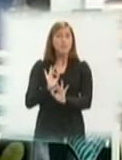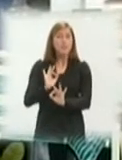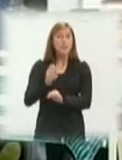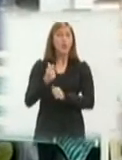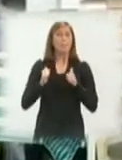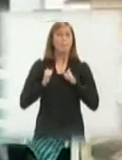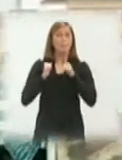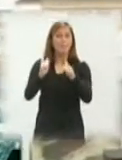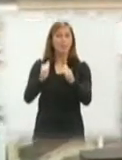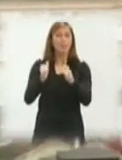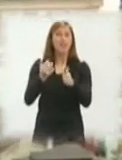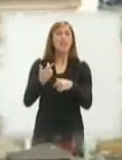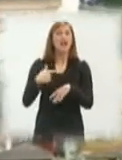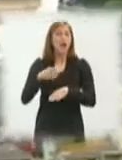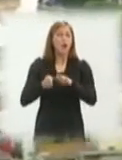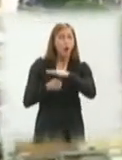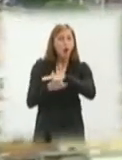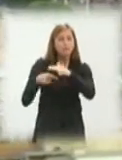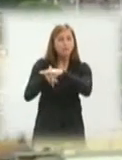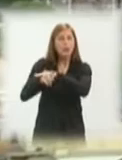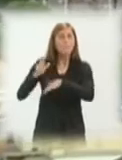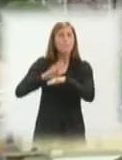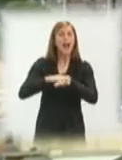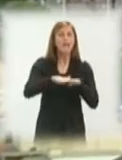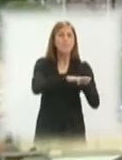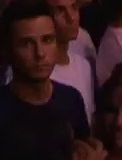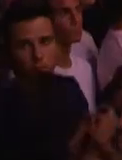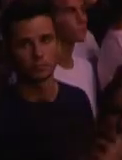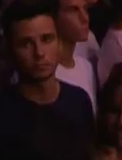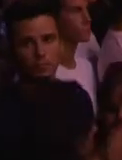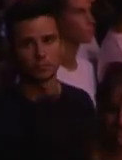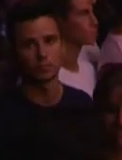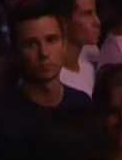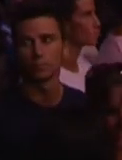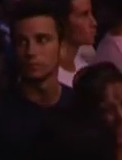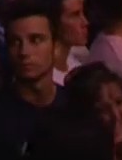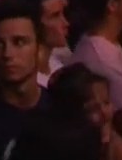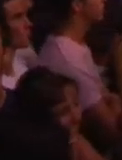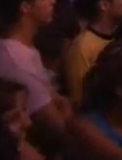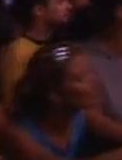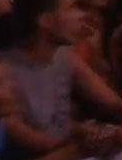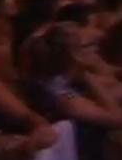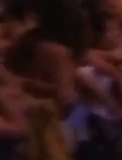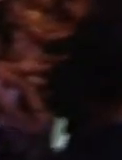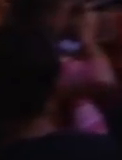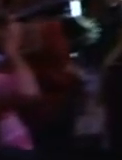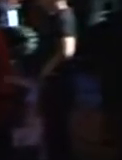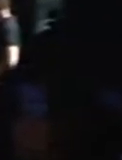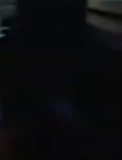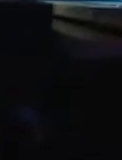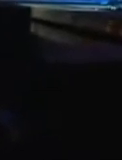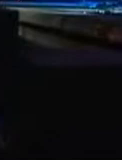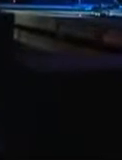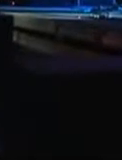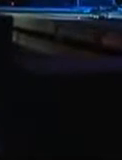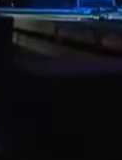esta lengua es ya un hecho en actos y eventos municipales, como el pregón de la Feria de Málaga, para hacer posible que sus contenidos lleguen a todas